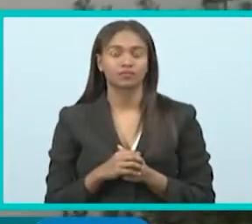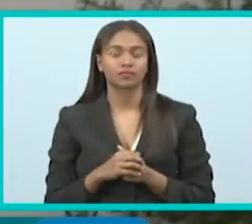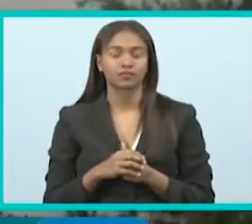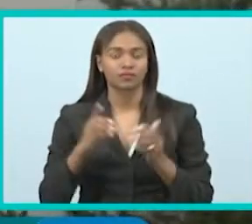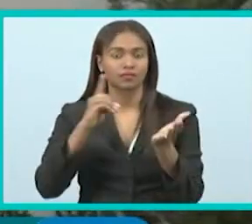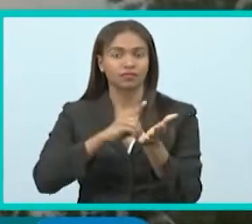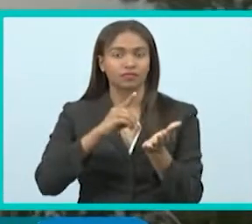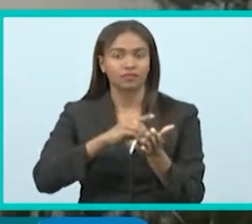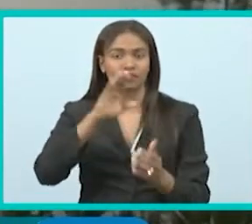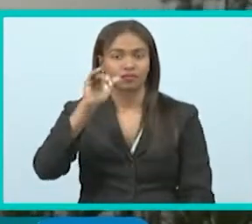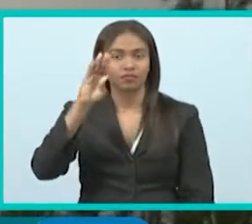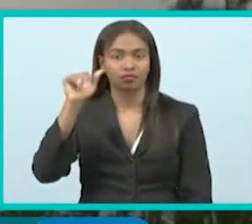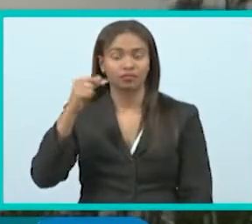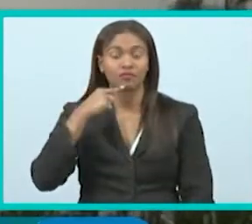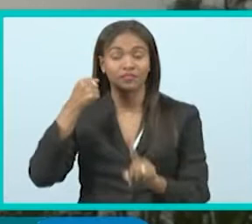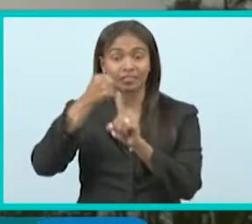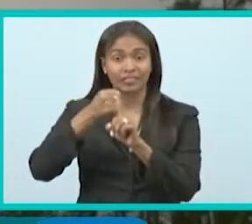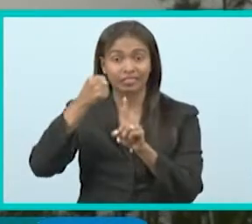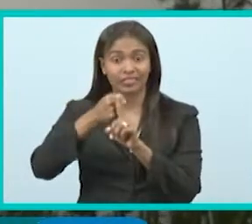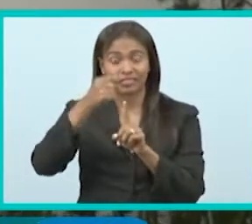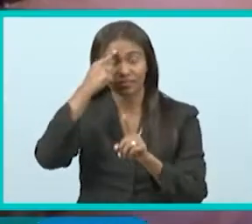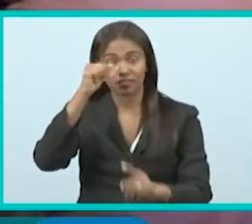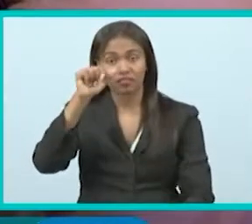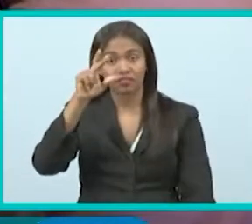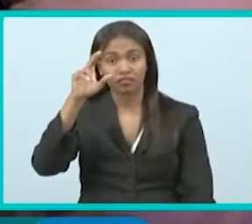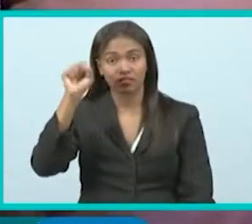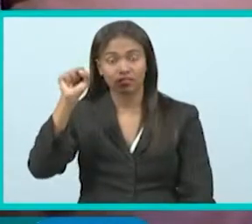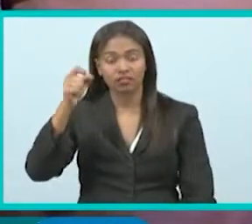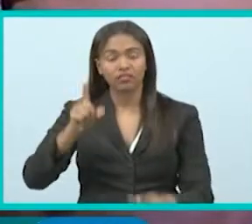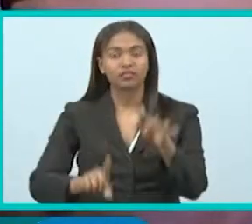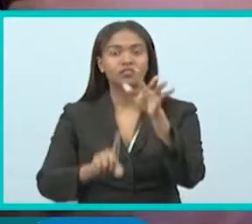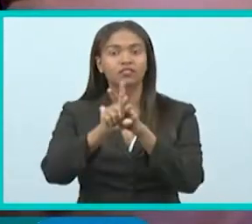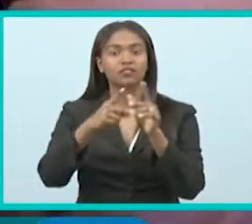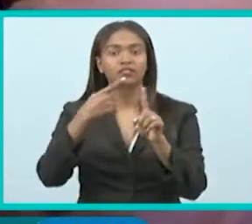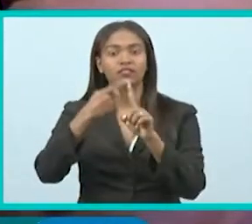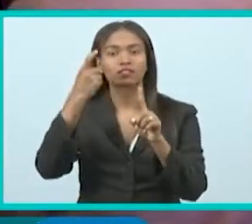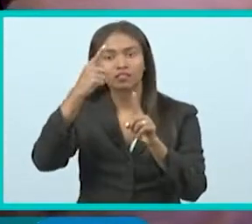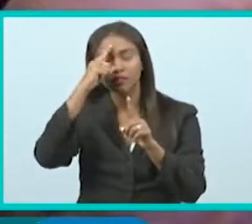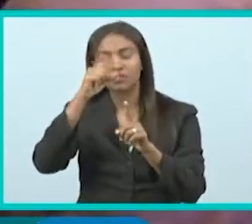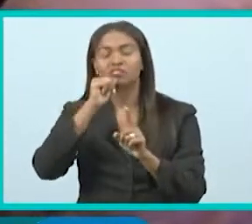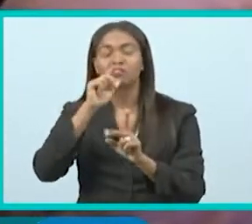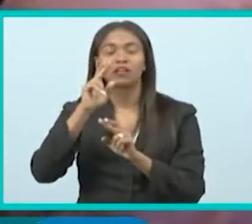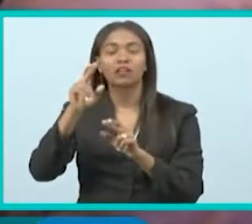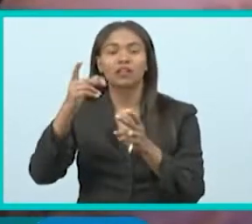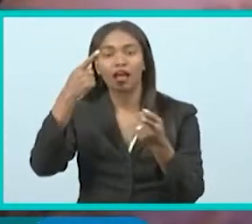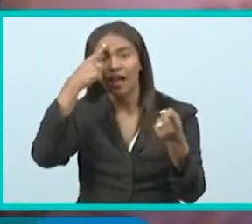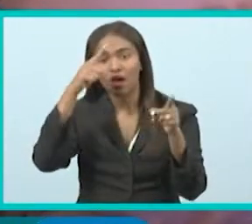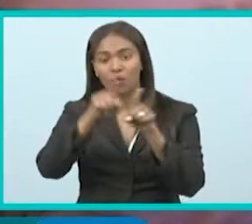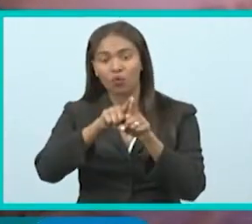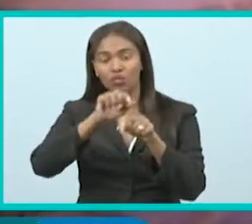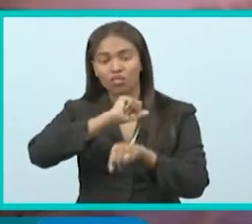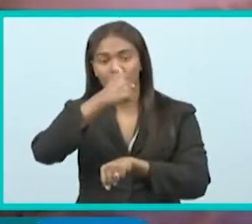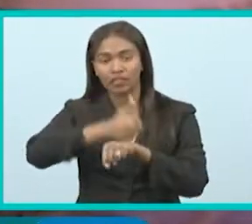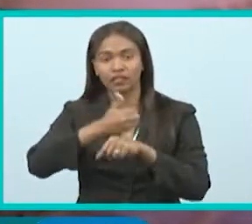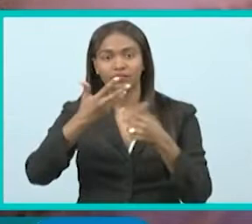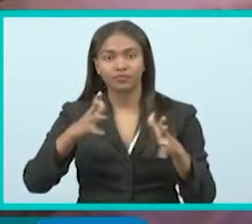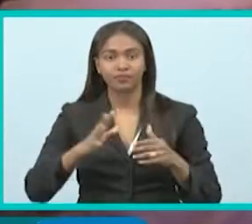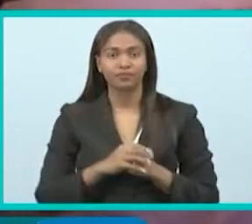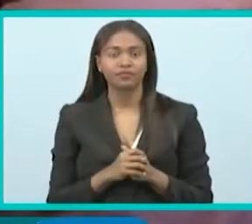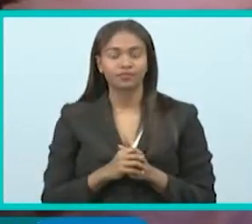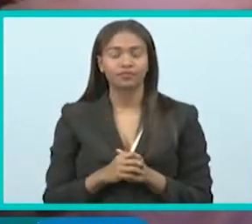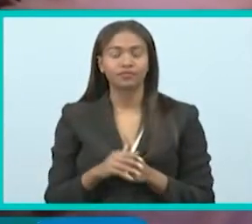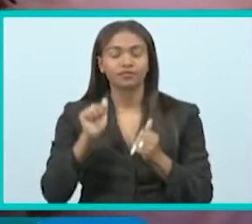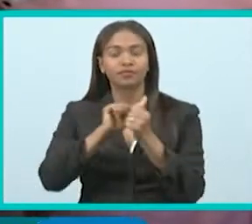doctor Cava precisó que la lucha contra las ARS nació a raíz de la violación a los acuerdos establecidos.